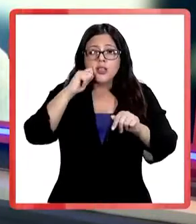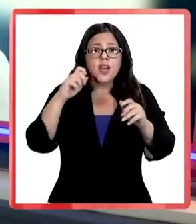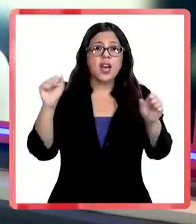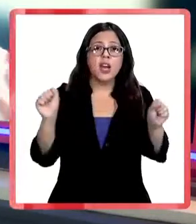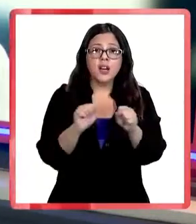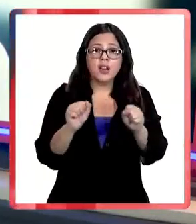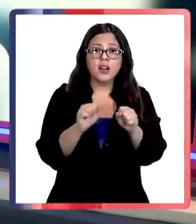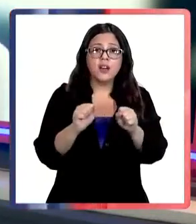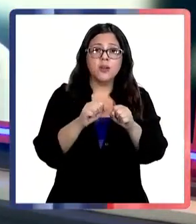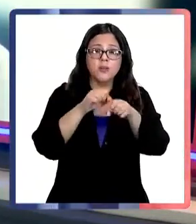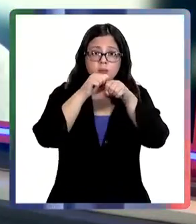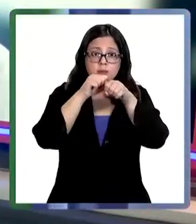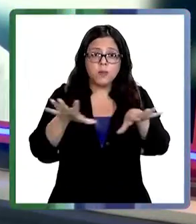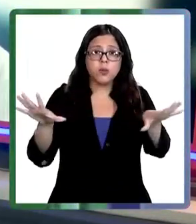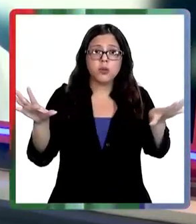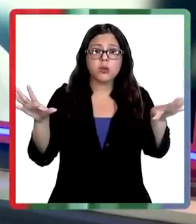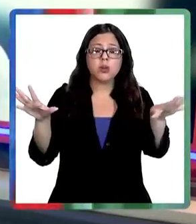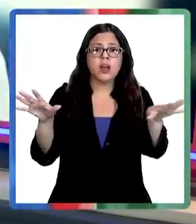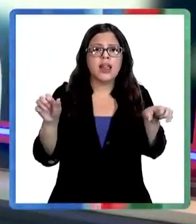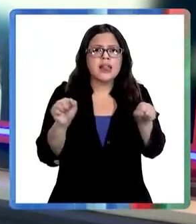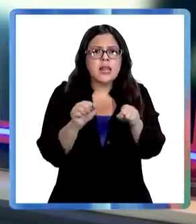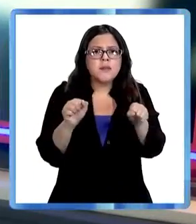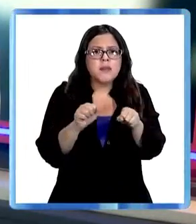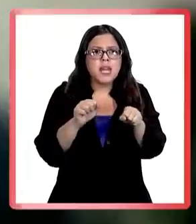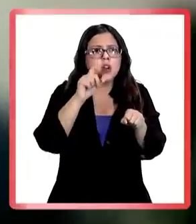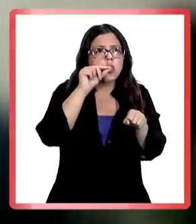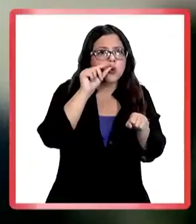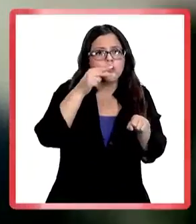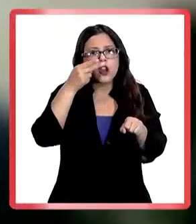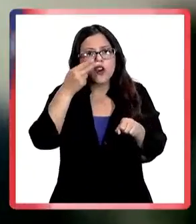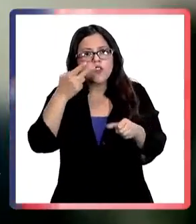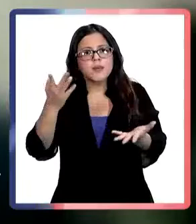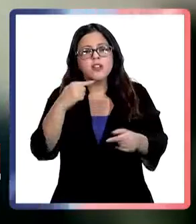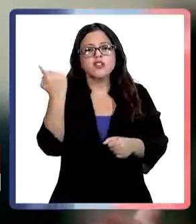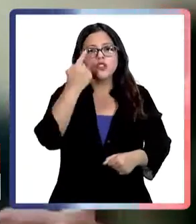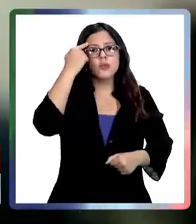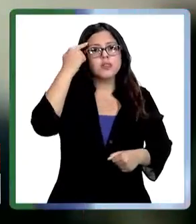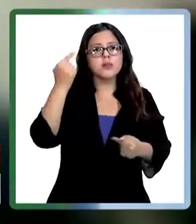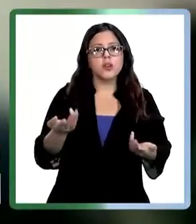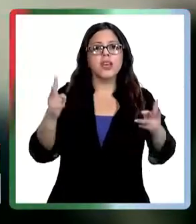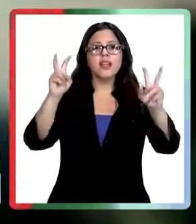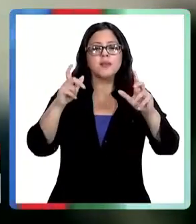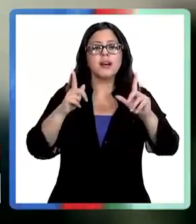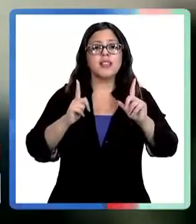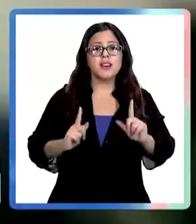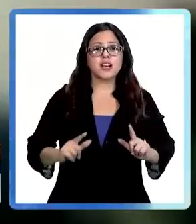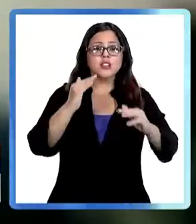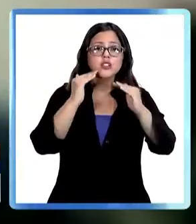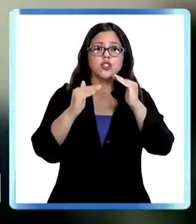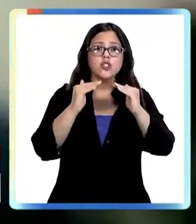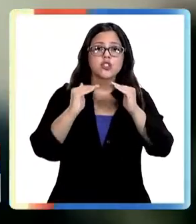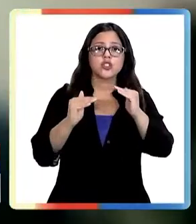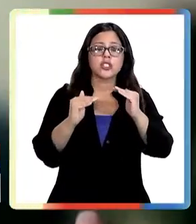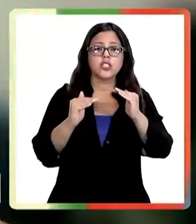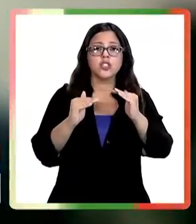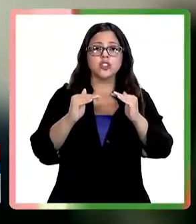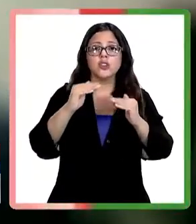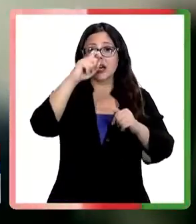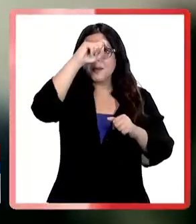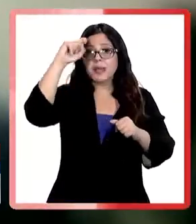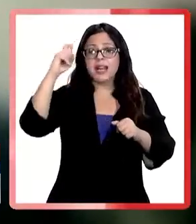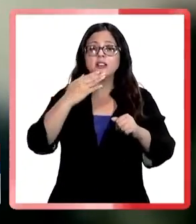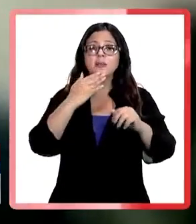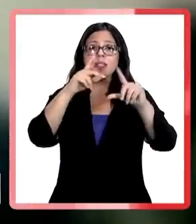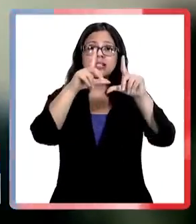o un comportamiento viral invernal en octubre y noviembre, y que creemos que con las vacaciones de los niños ahora de verano y la